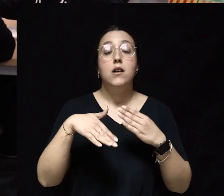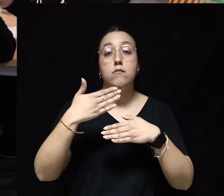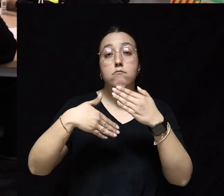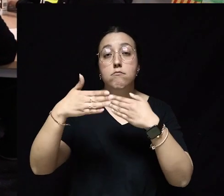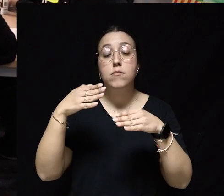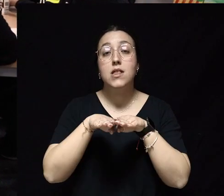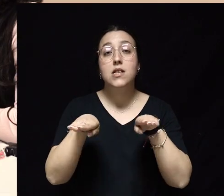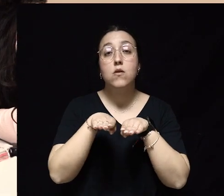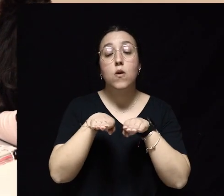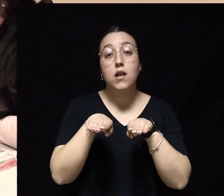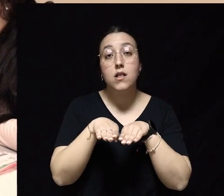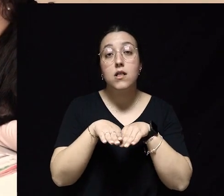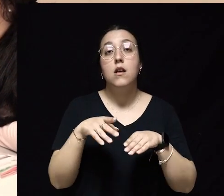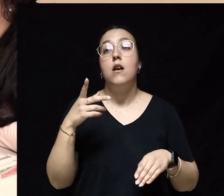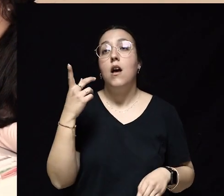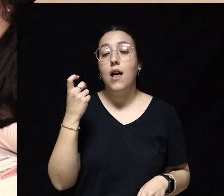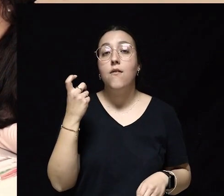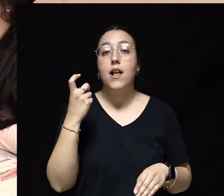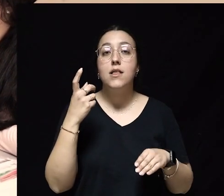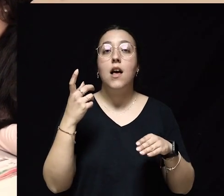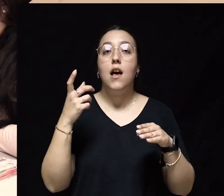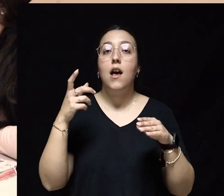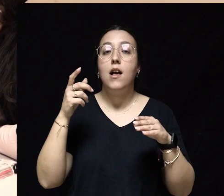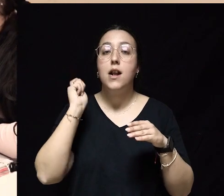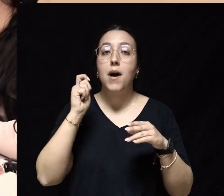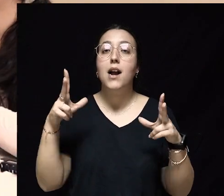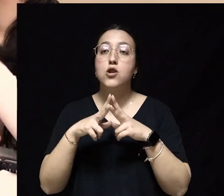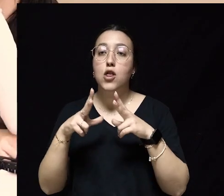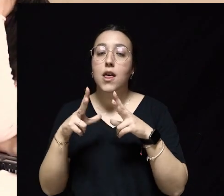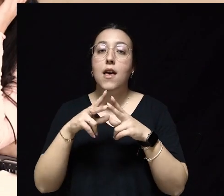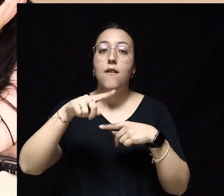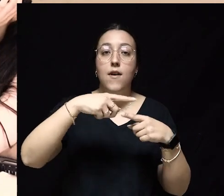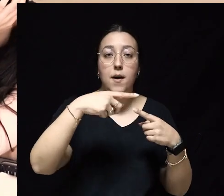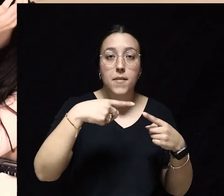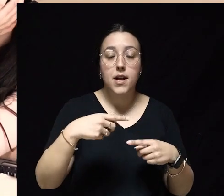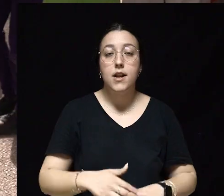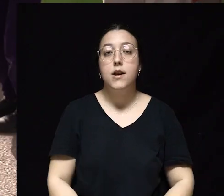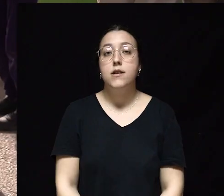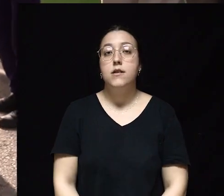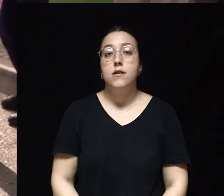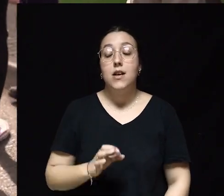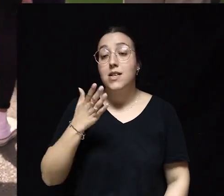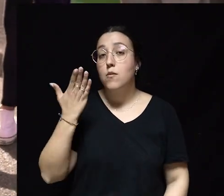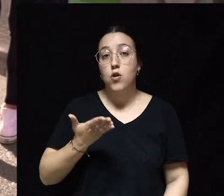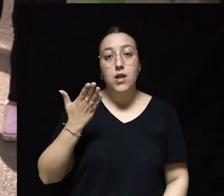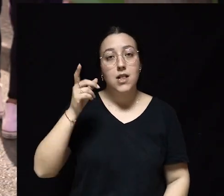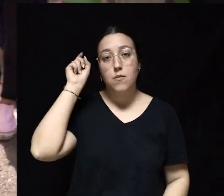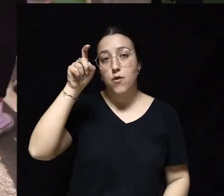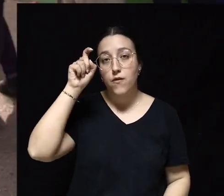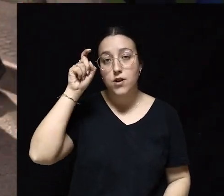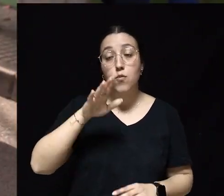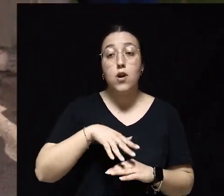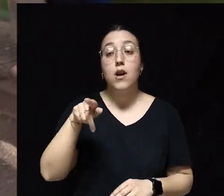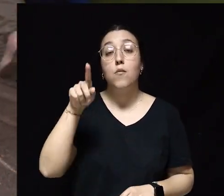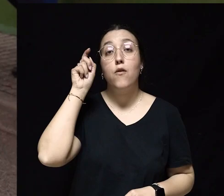en distintos ámbitos supone superar las desigualdades sociales en conjunto. Para ello es fundamental la función docente,